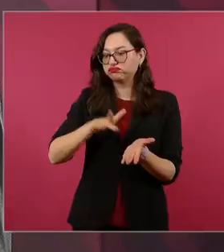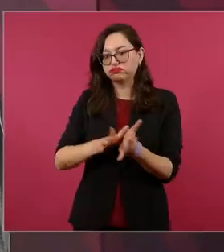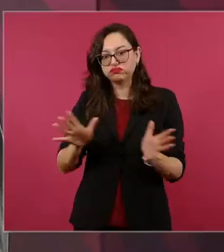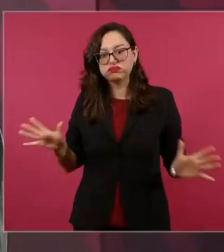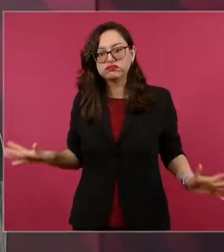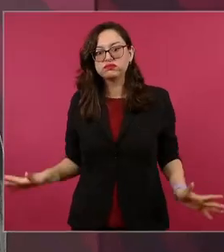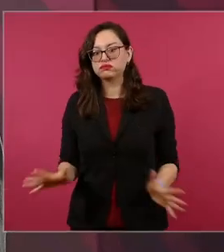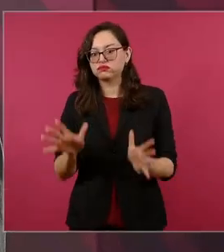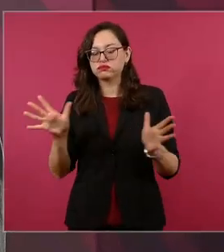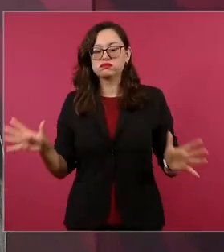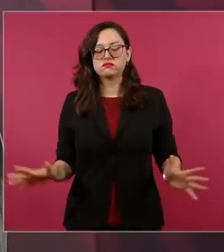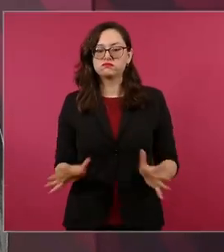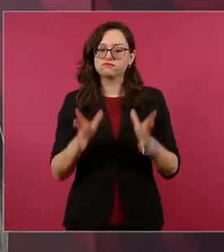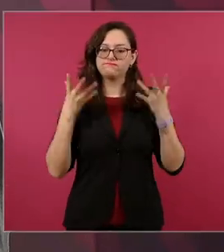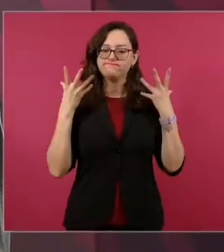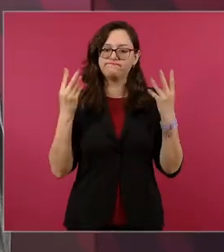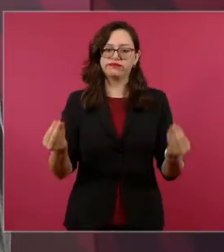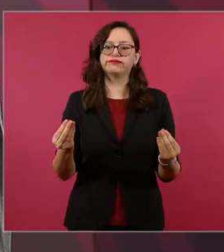como ahora.